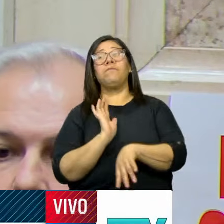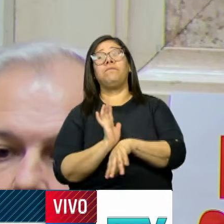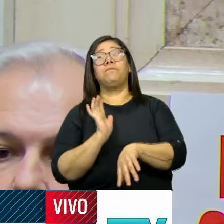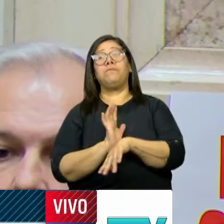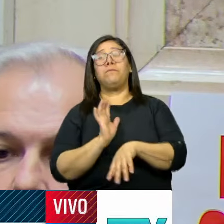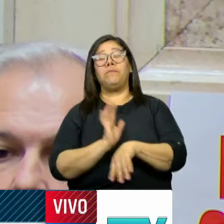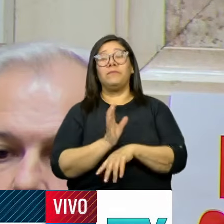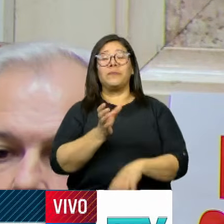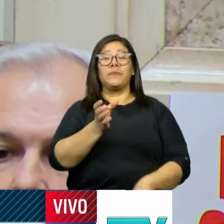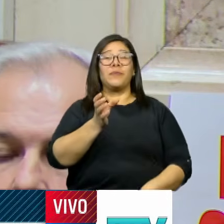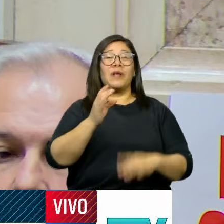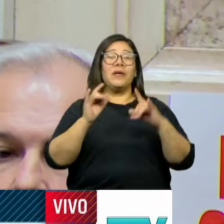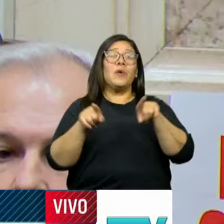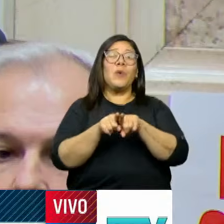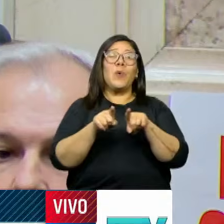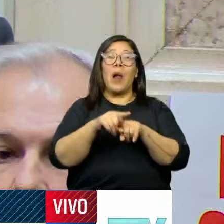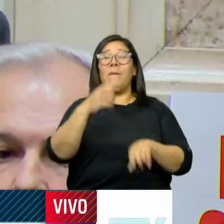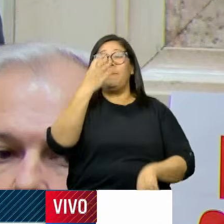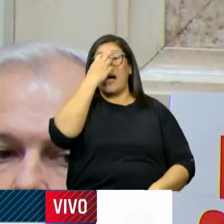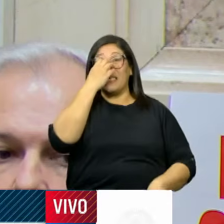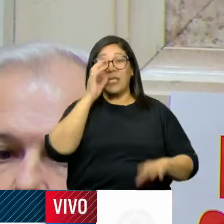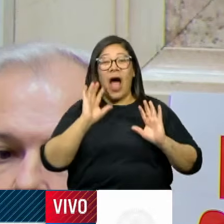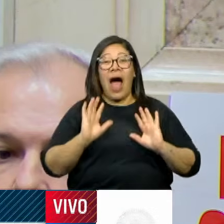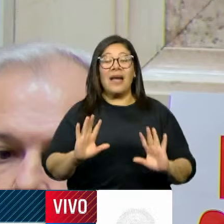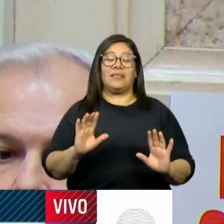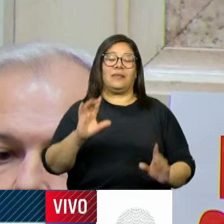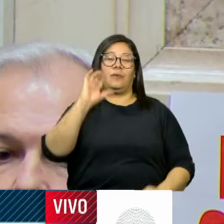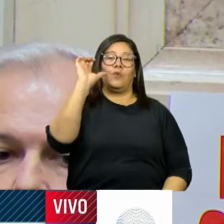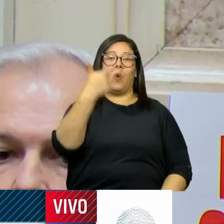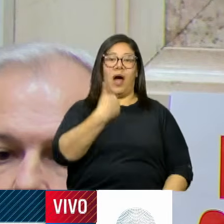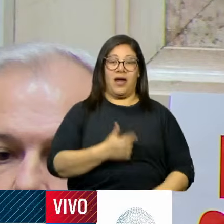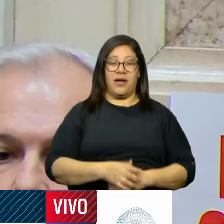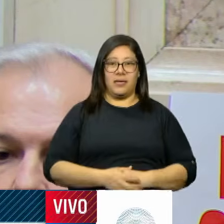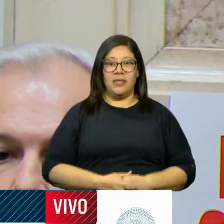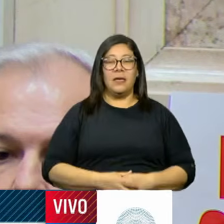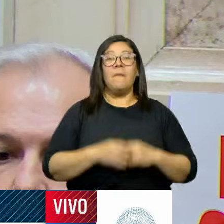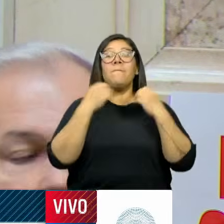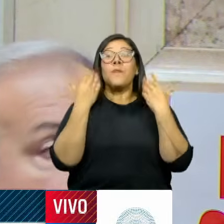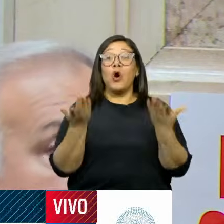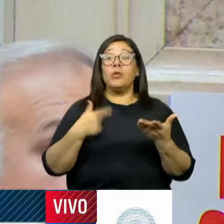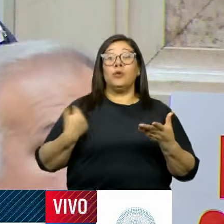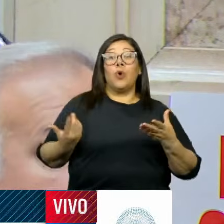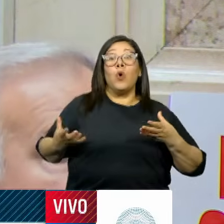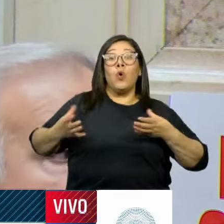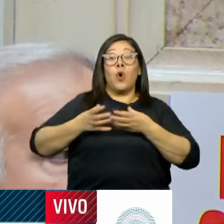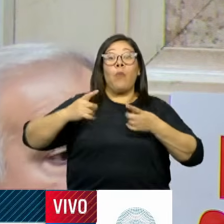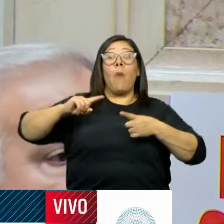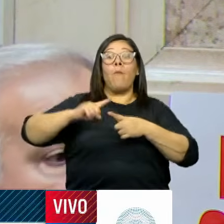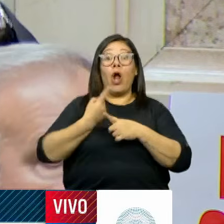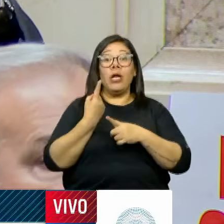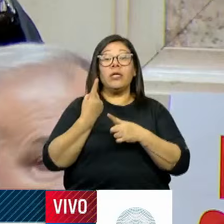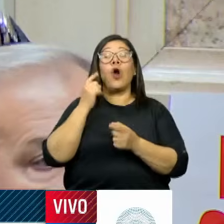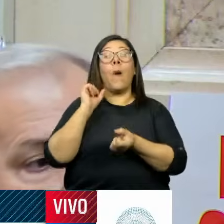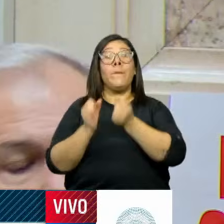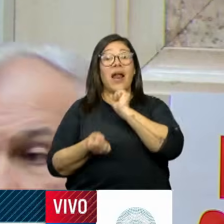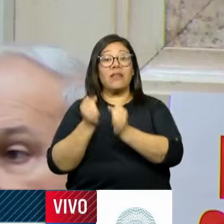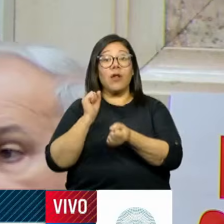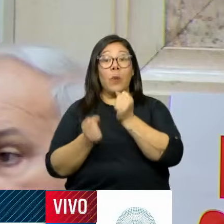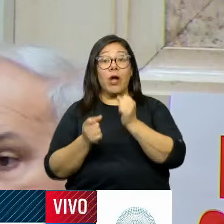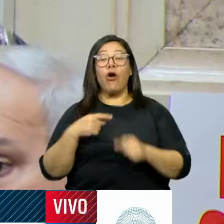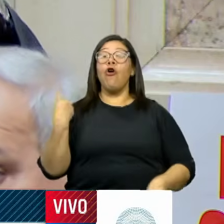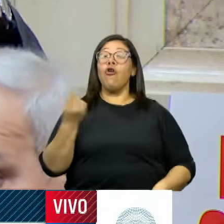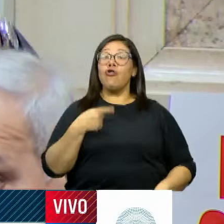cualquier serie, supera toda la ficción. Por eso desde el Partido Obrero no solo